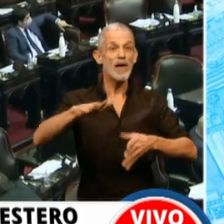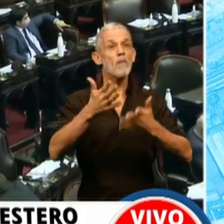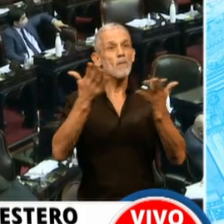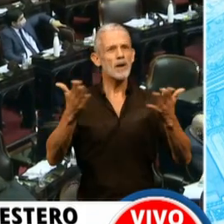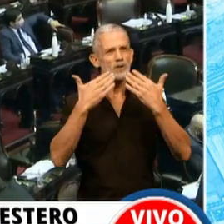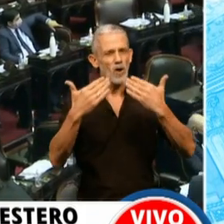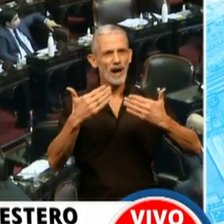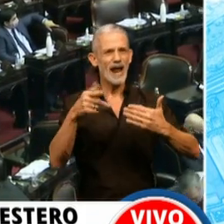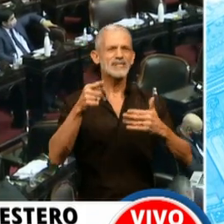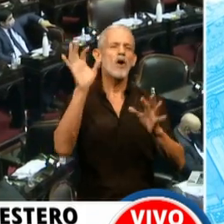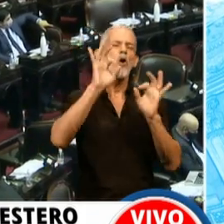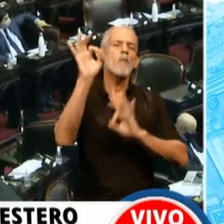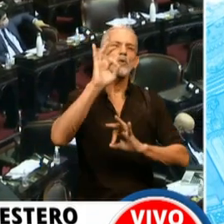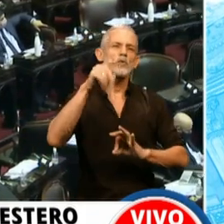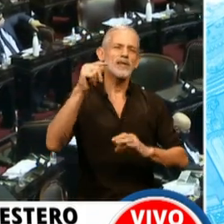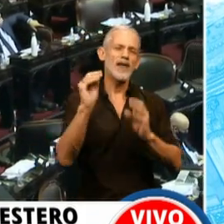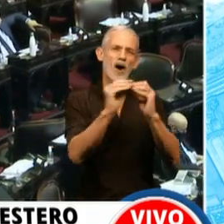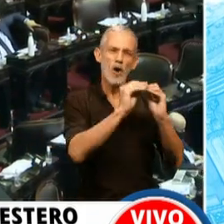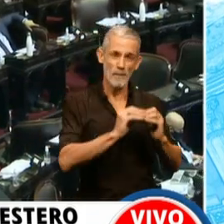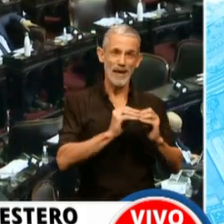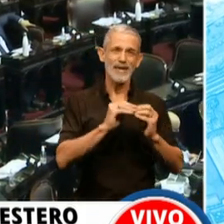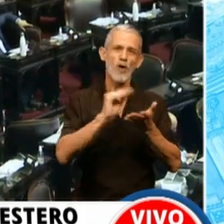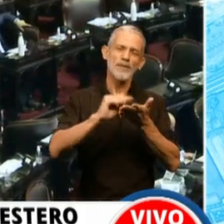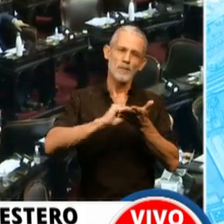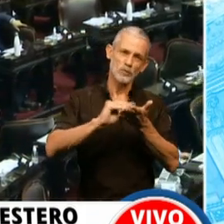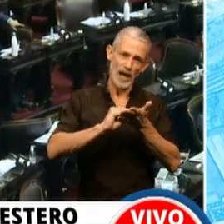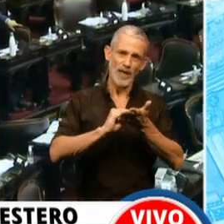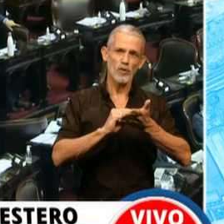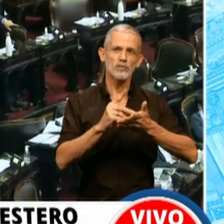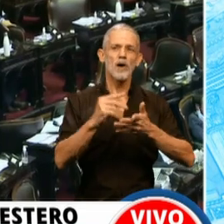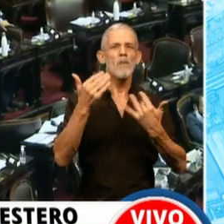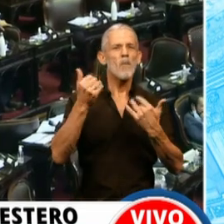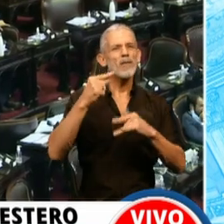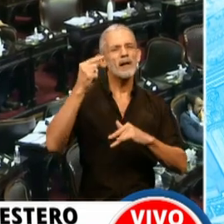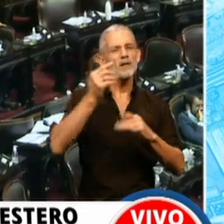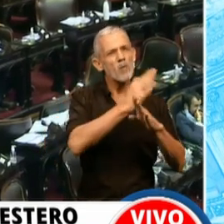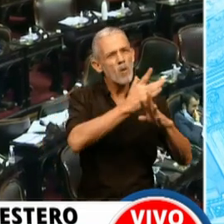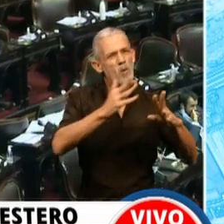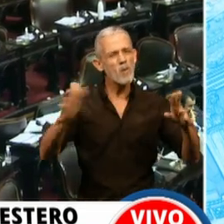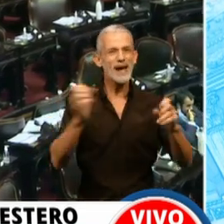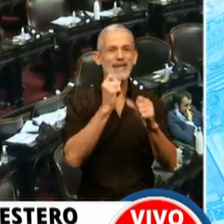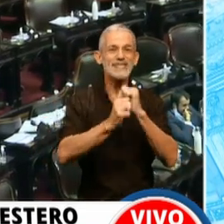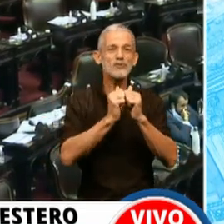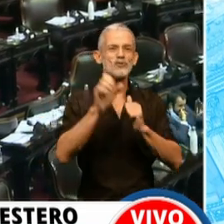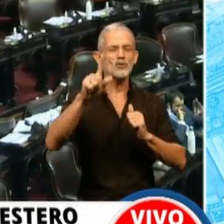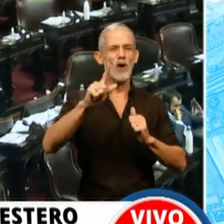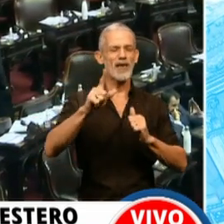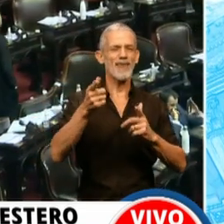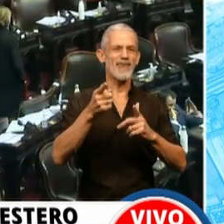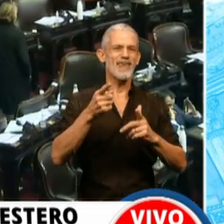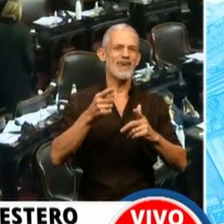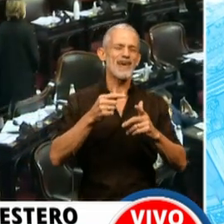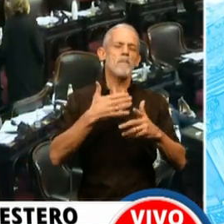eso le agradezco esta oportunidad a mis compañeros diputados de haber hecho estos recorridos con la historia de estas madres